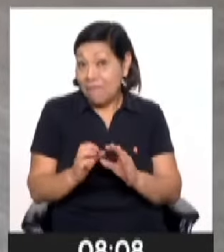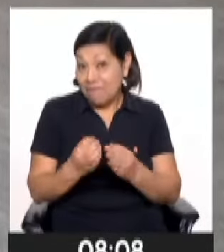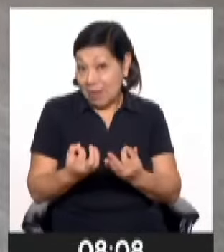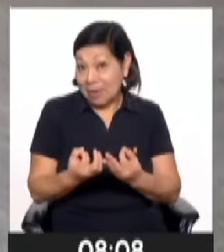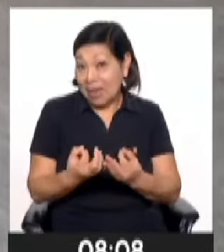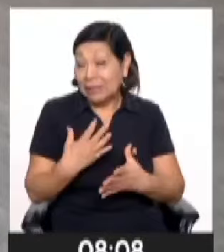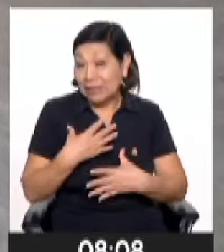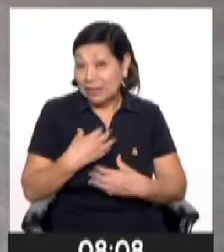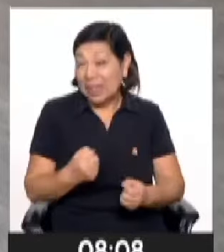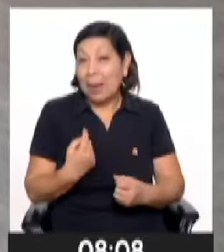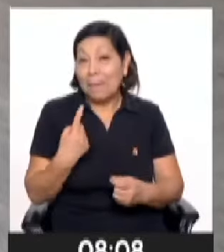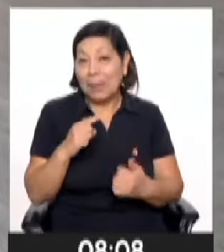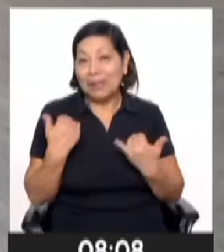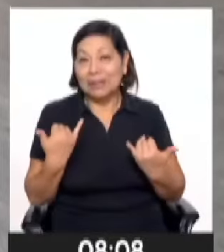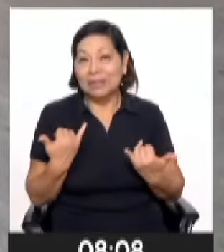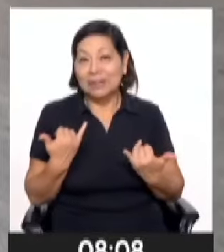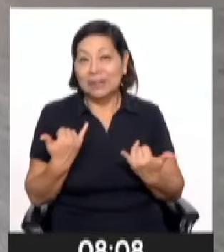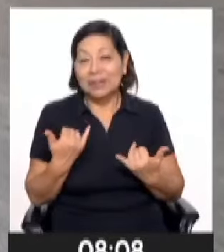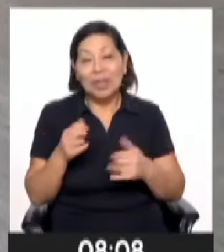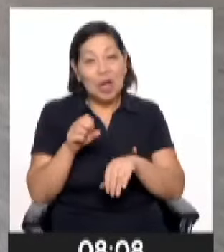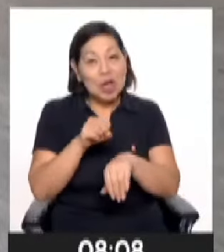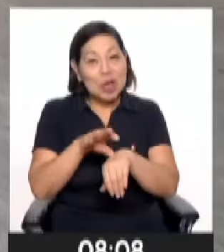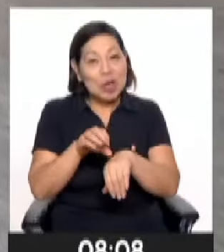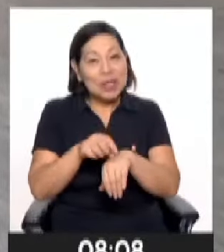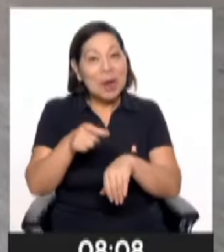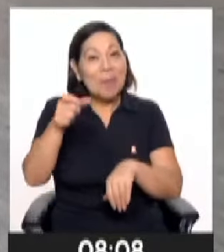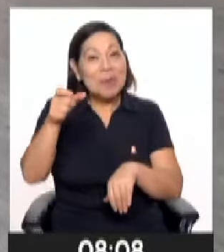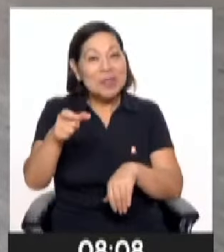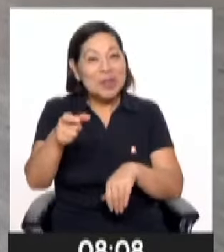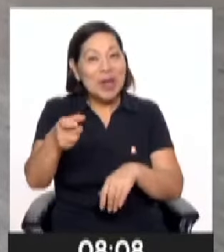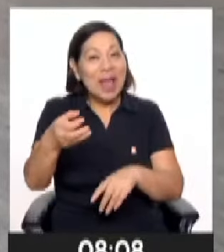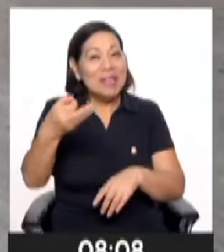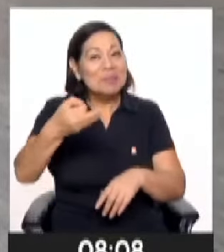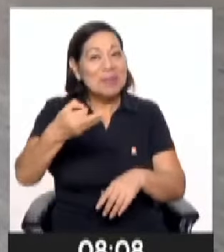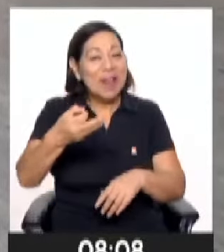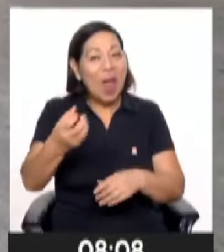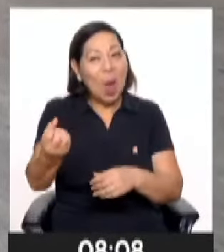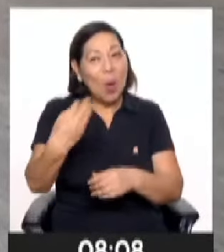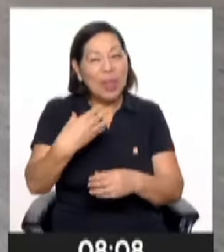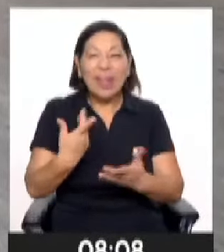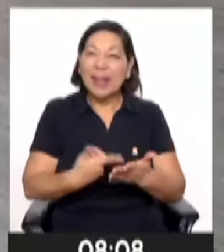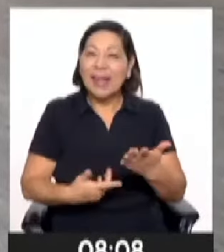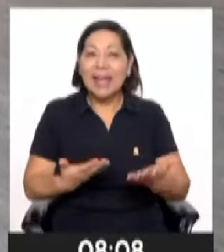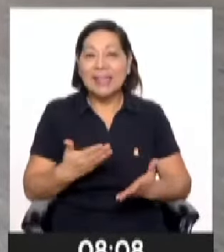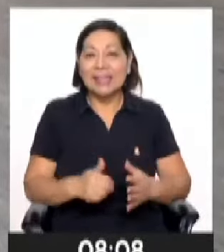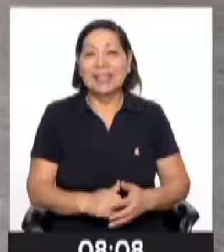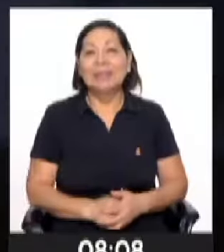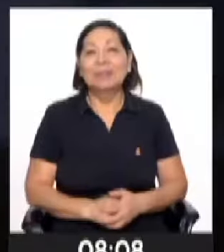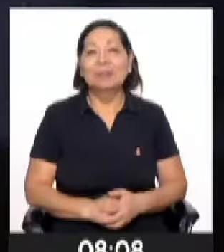familiar sana. Para ello, los consejos de nuestro especialista. ¿Cómo está? Buenos días. Buenos días, Omar Maffer.